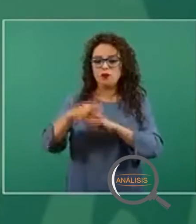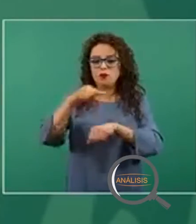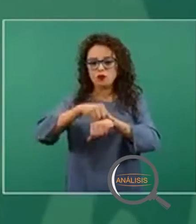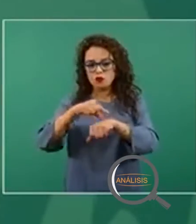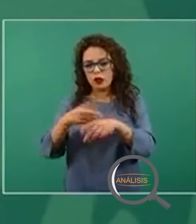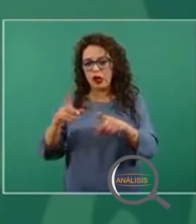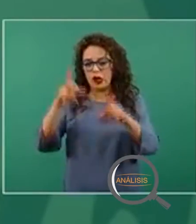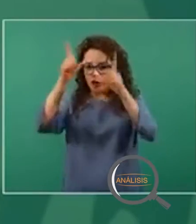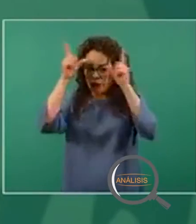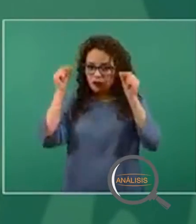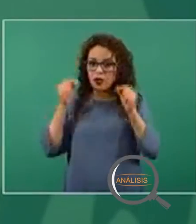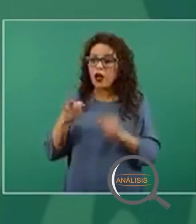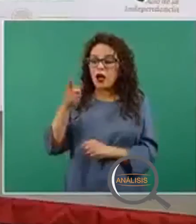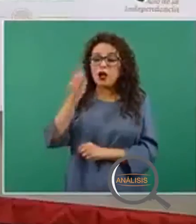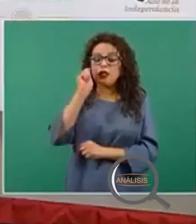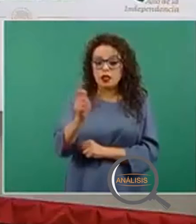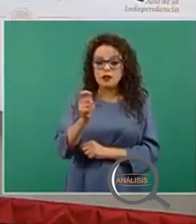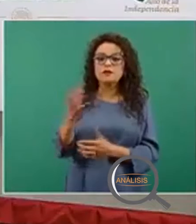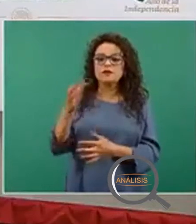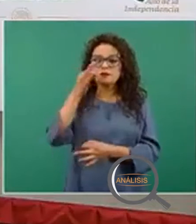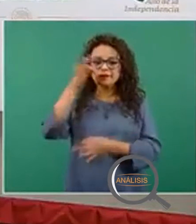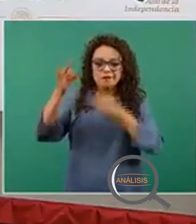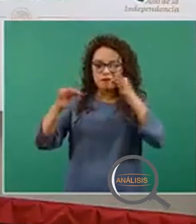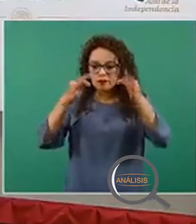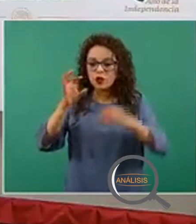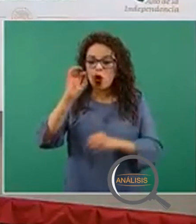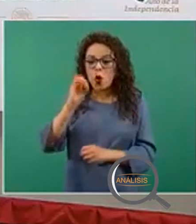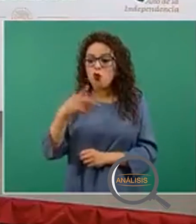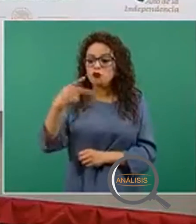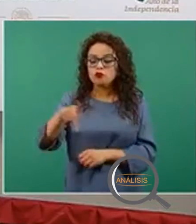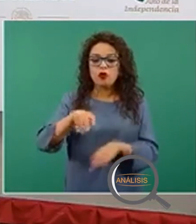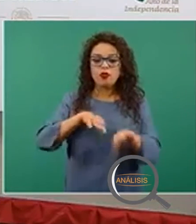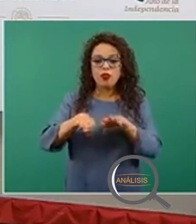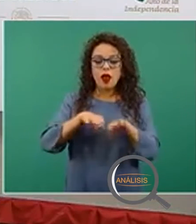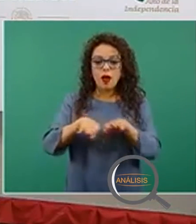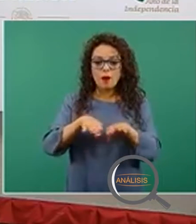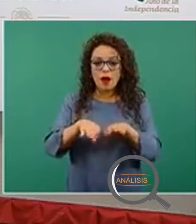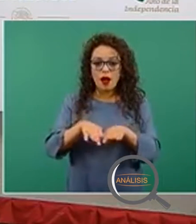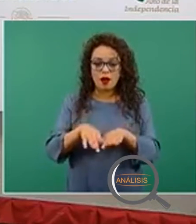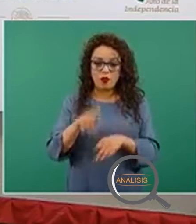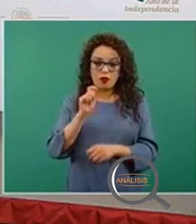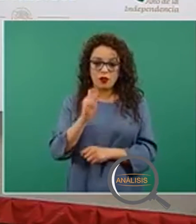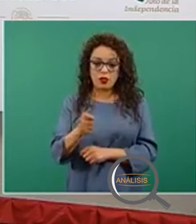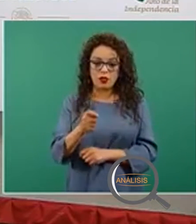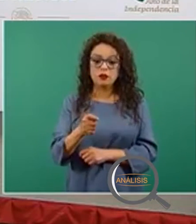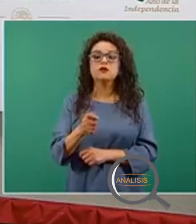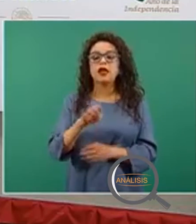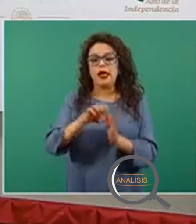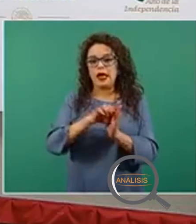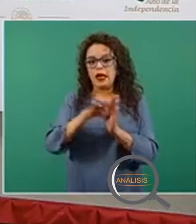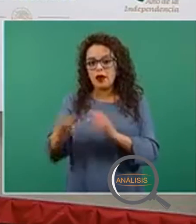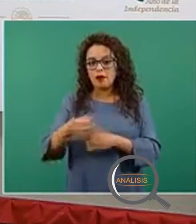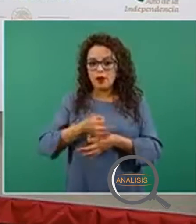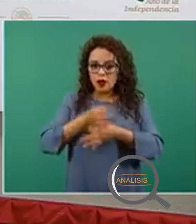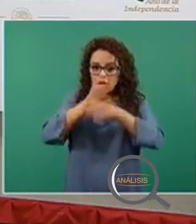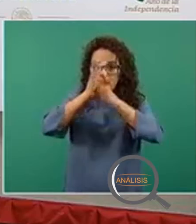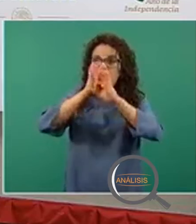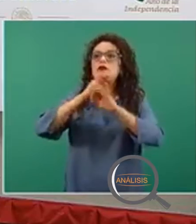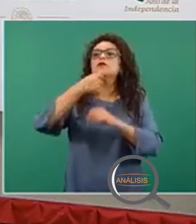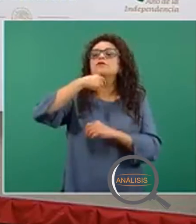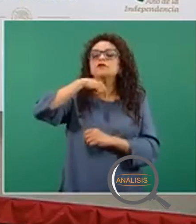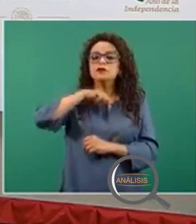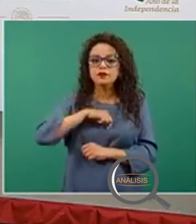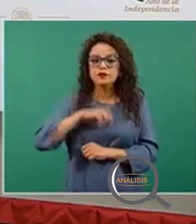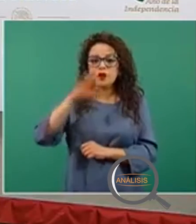que van a expedir aerosoles o que sus procedimientos médicos, como ser una intubación o como ser los odontólogos que